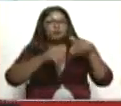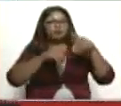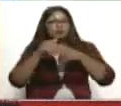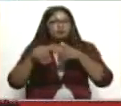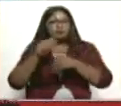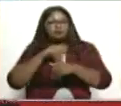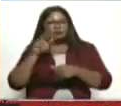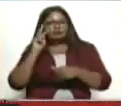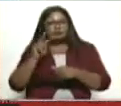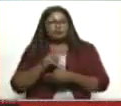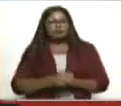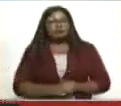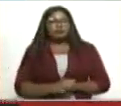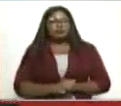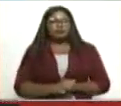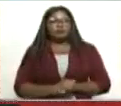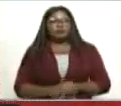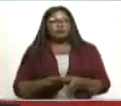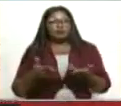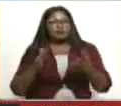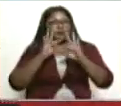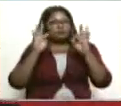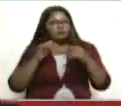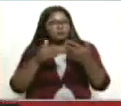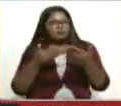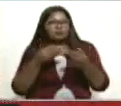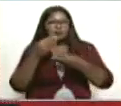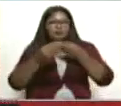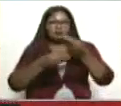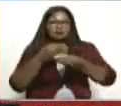curso, de tal manera que se realice